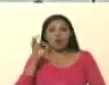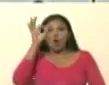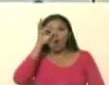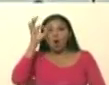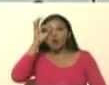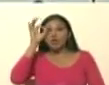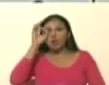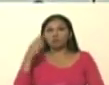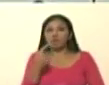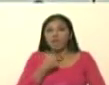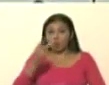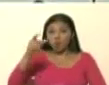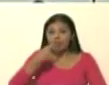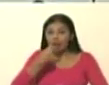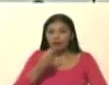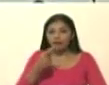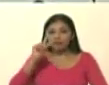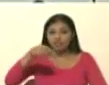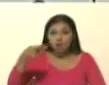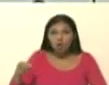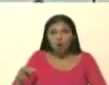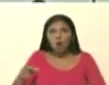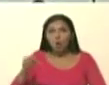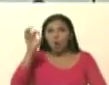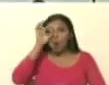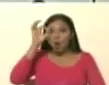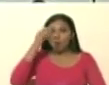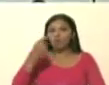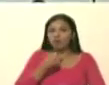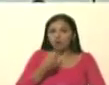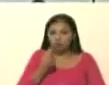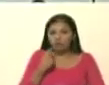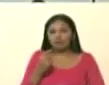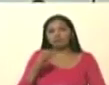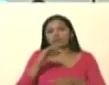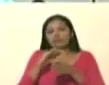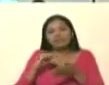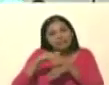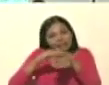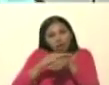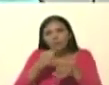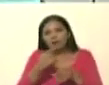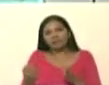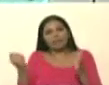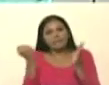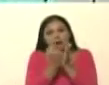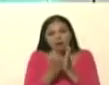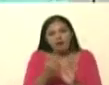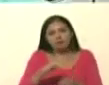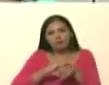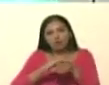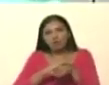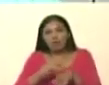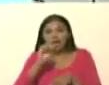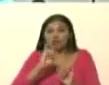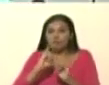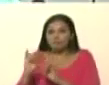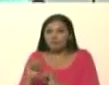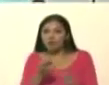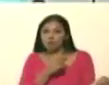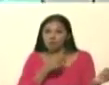ustedes les gustan las galletas oreo me perdonan por nombrar una marca bueno antes importaba en su materia prima